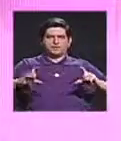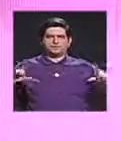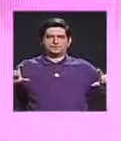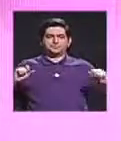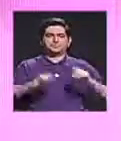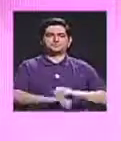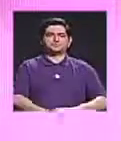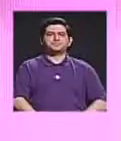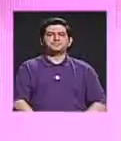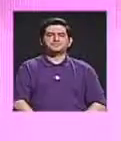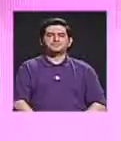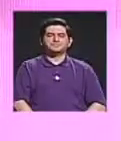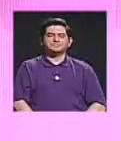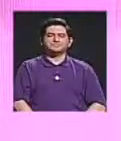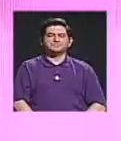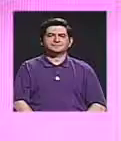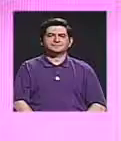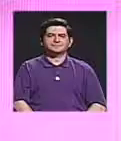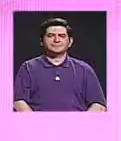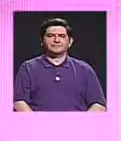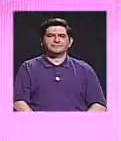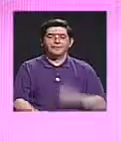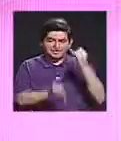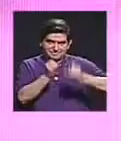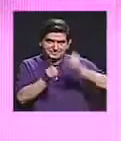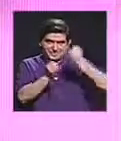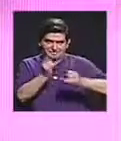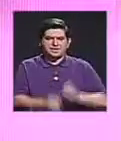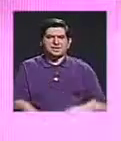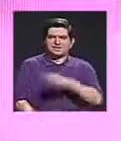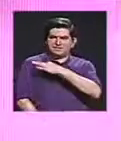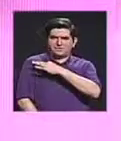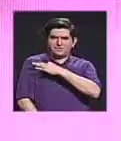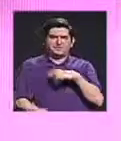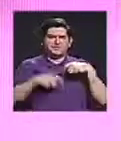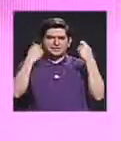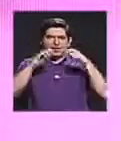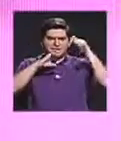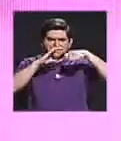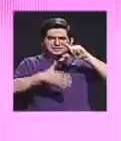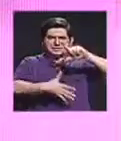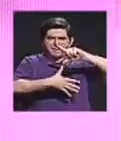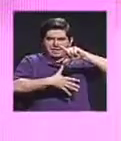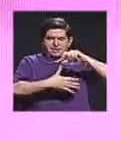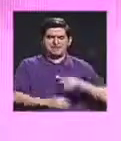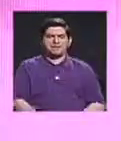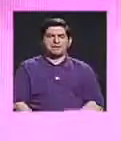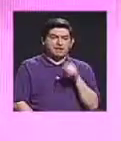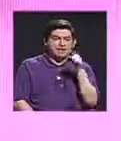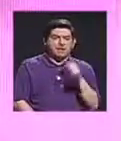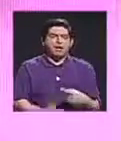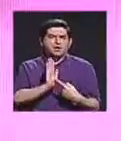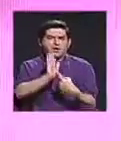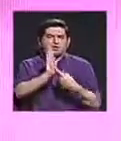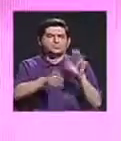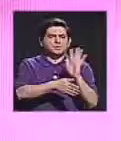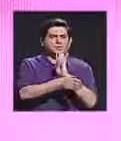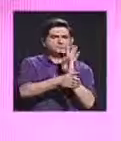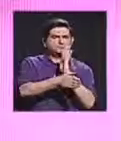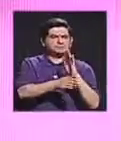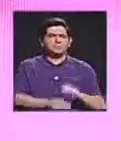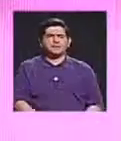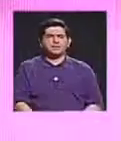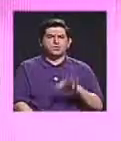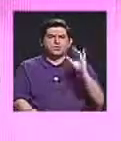arroba agecob.org para finalizar invitar el festival de cine latinoamericano en donde se presentarán películas